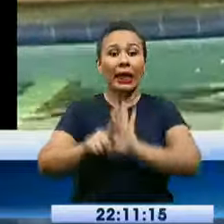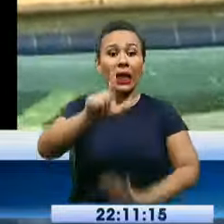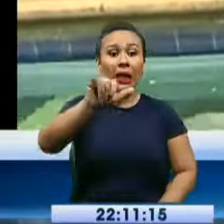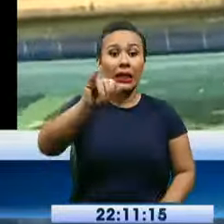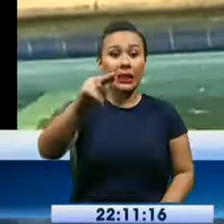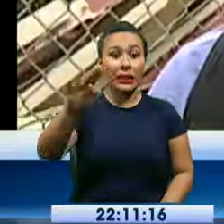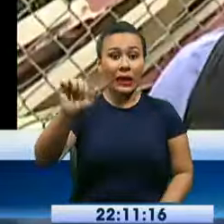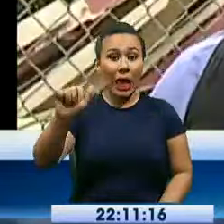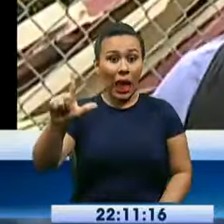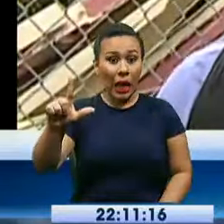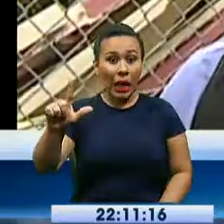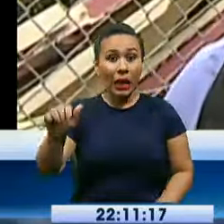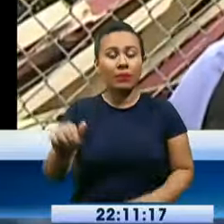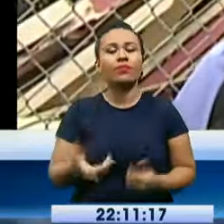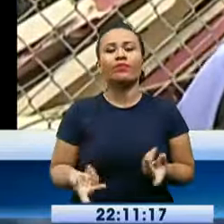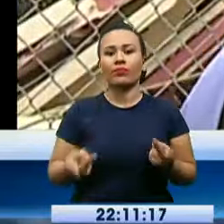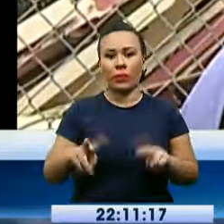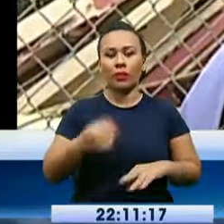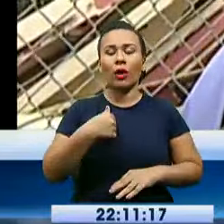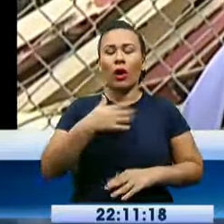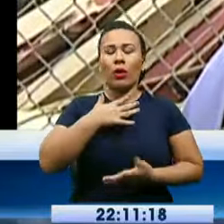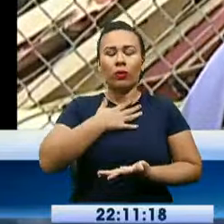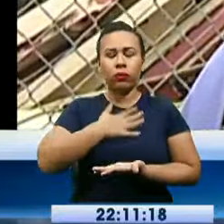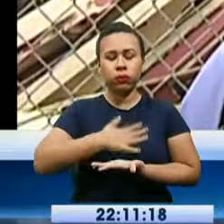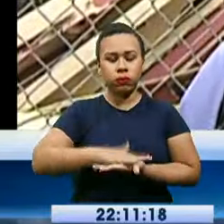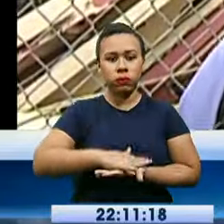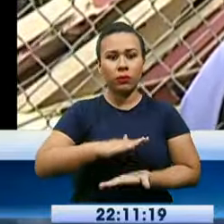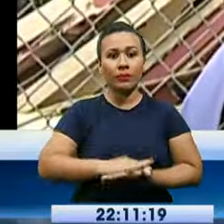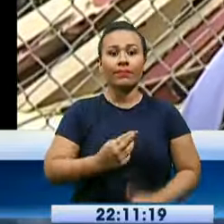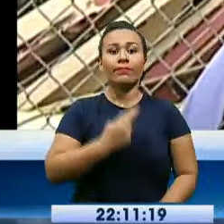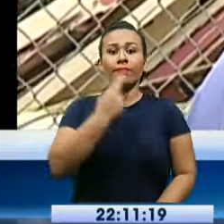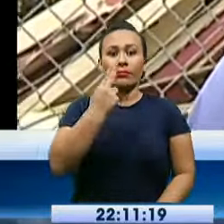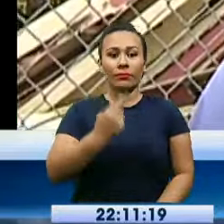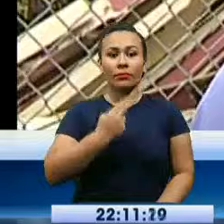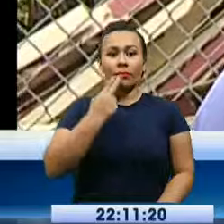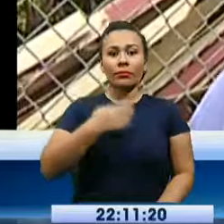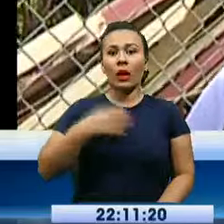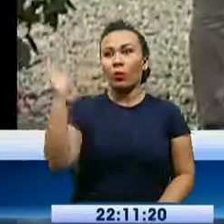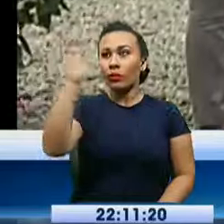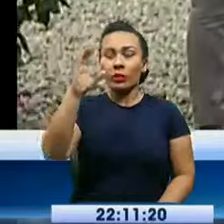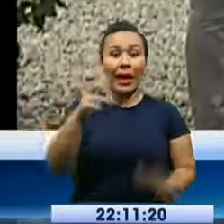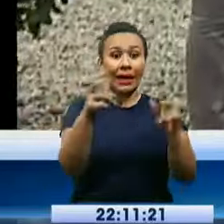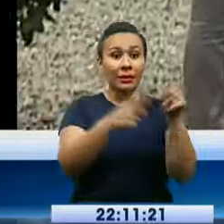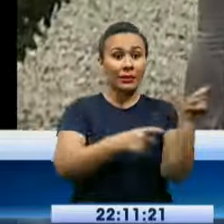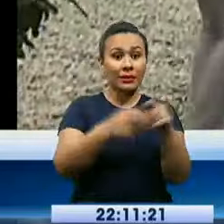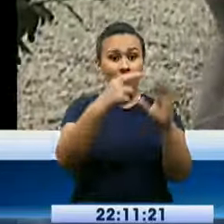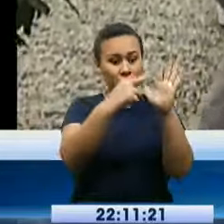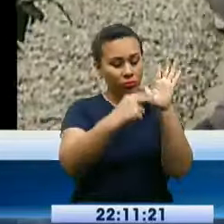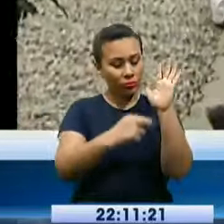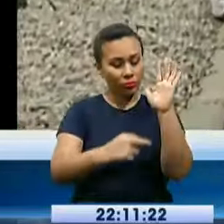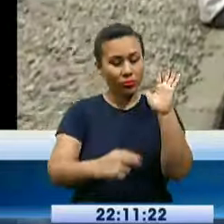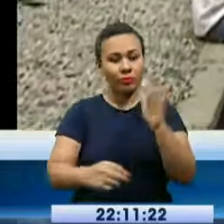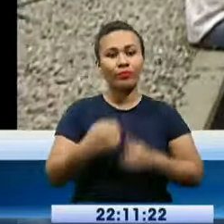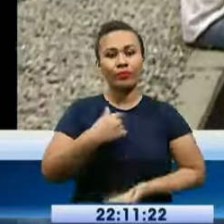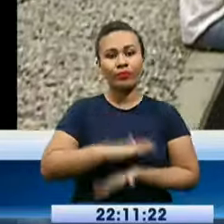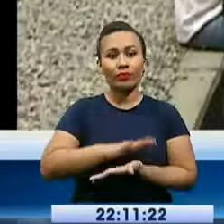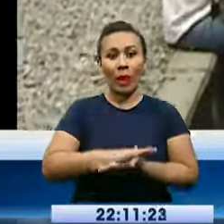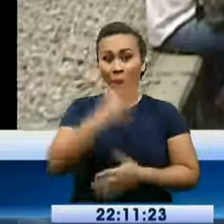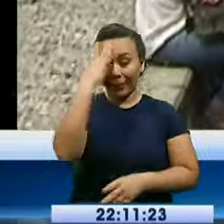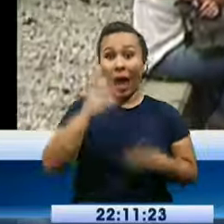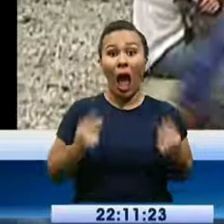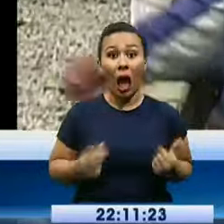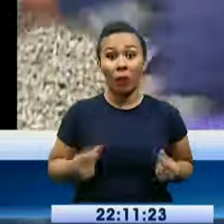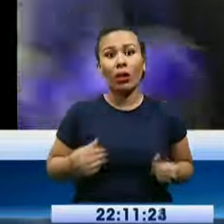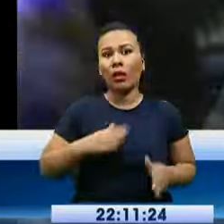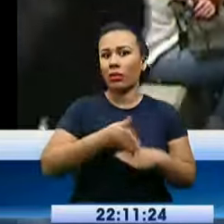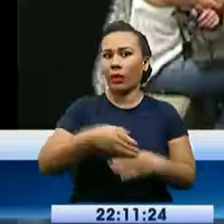en buen recaudo. Yo hice tomar la calma nomás, respiré profundo y hice coger buscar las escaleras y bajar con calma, porque si es el apuro, tenemos muchos